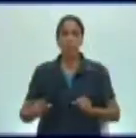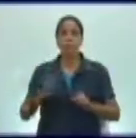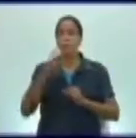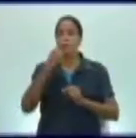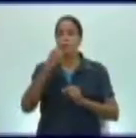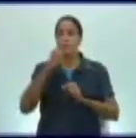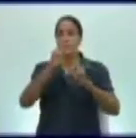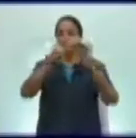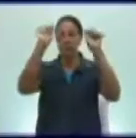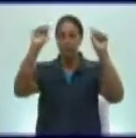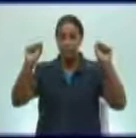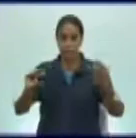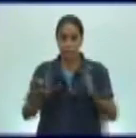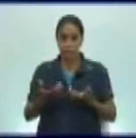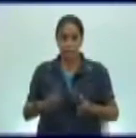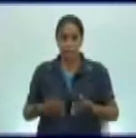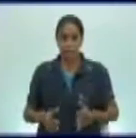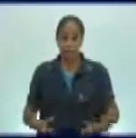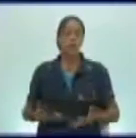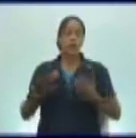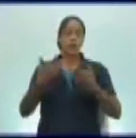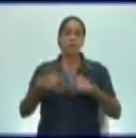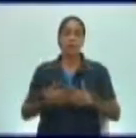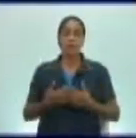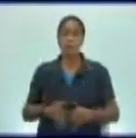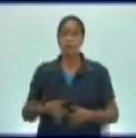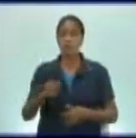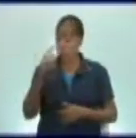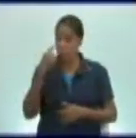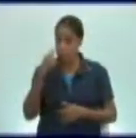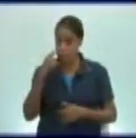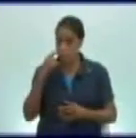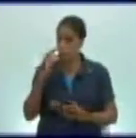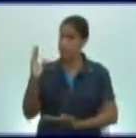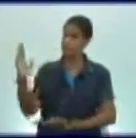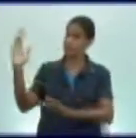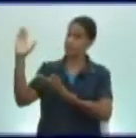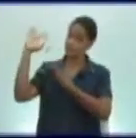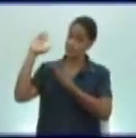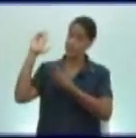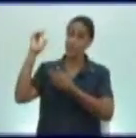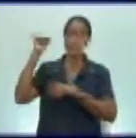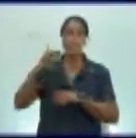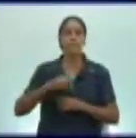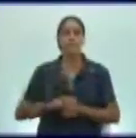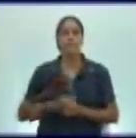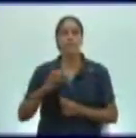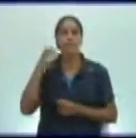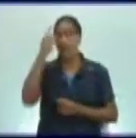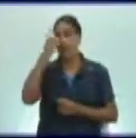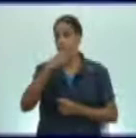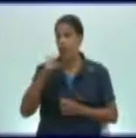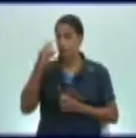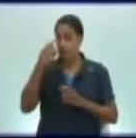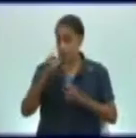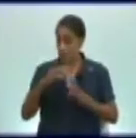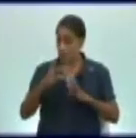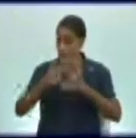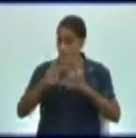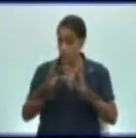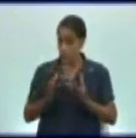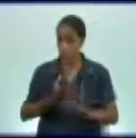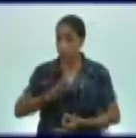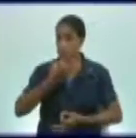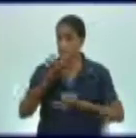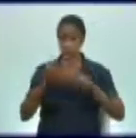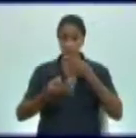la reproducción. Nosotros vamos a ir viendo a partir de ahora estas características generales, vamos a ir explicando